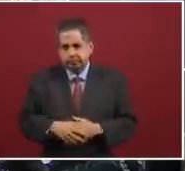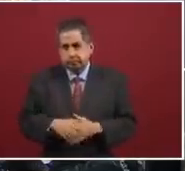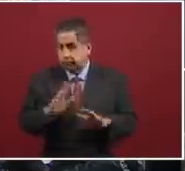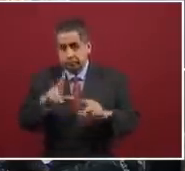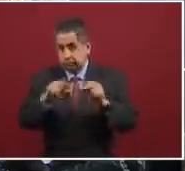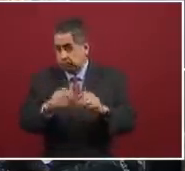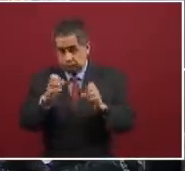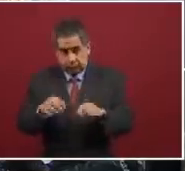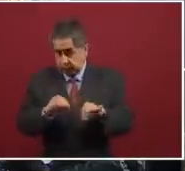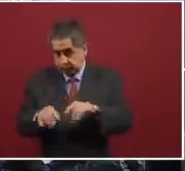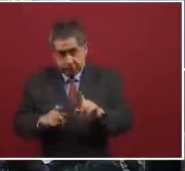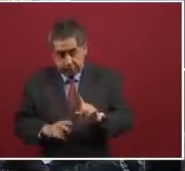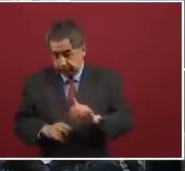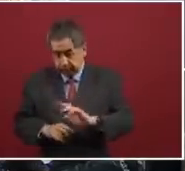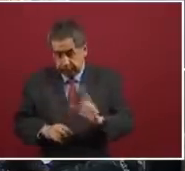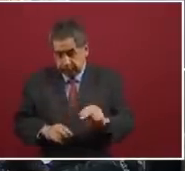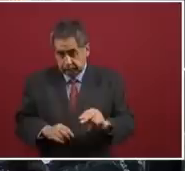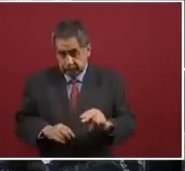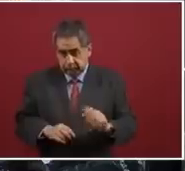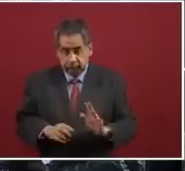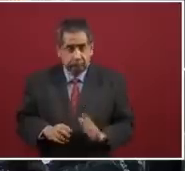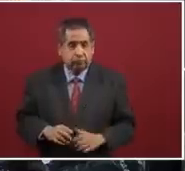está,